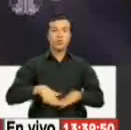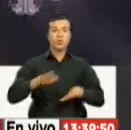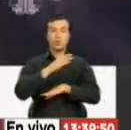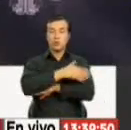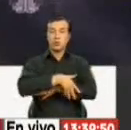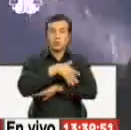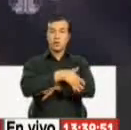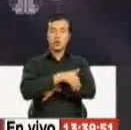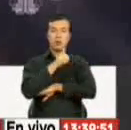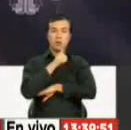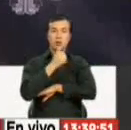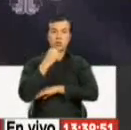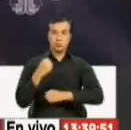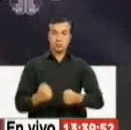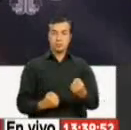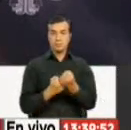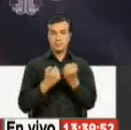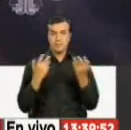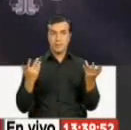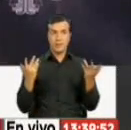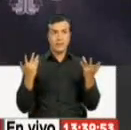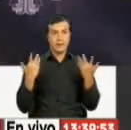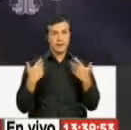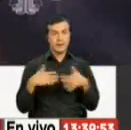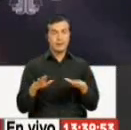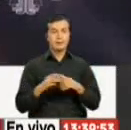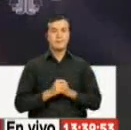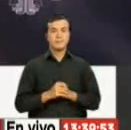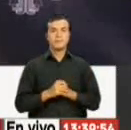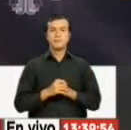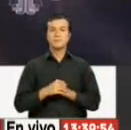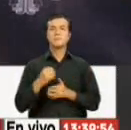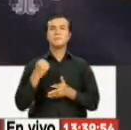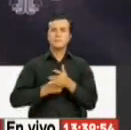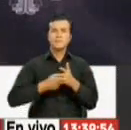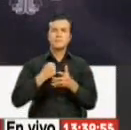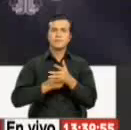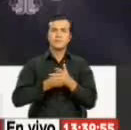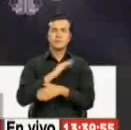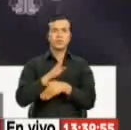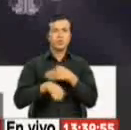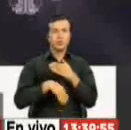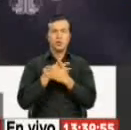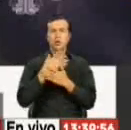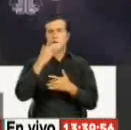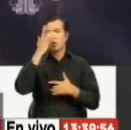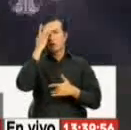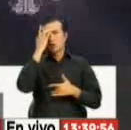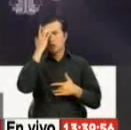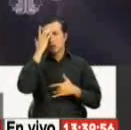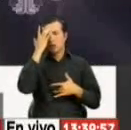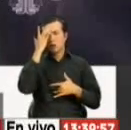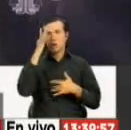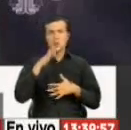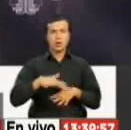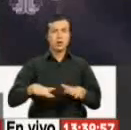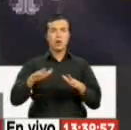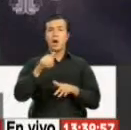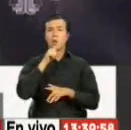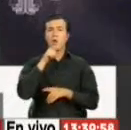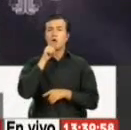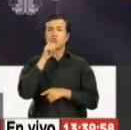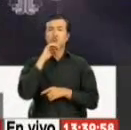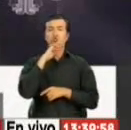con esta misión vamos a combatir todas las enfermedades de origen hídrico